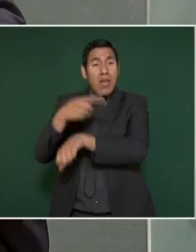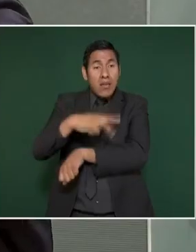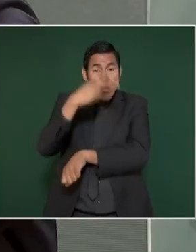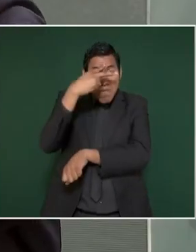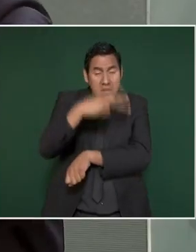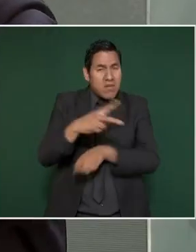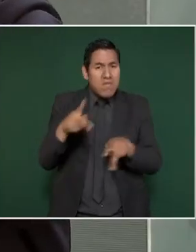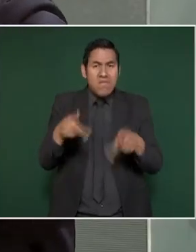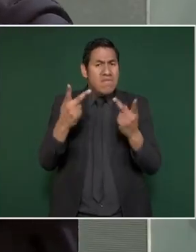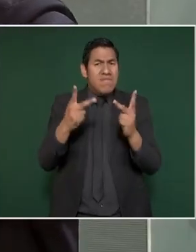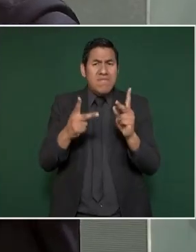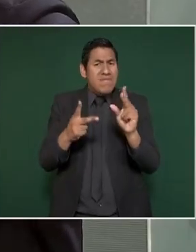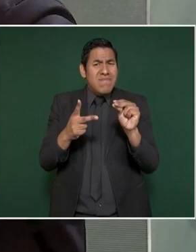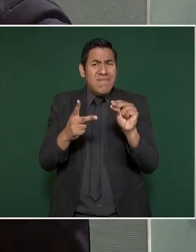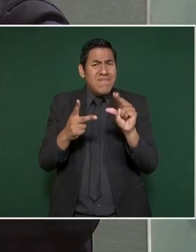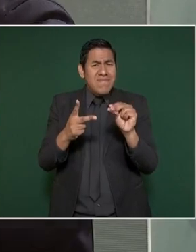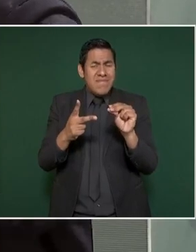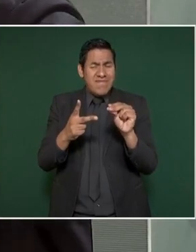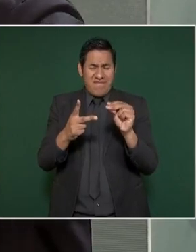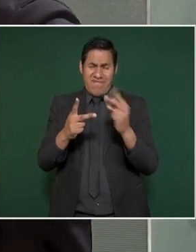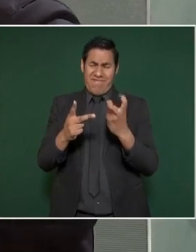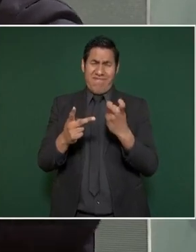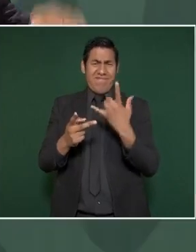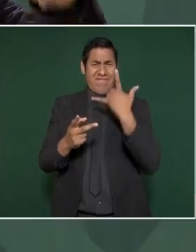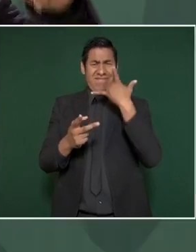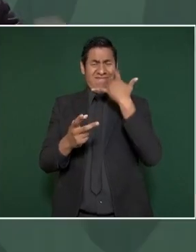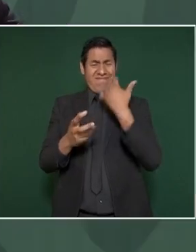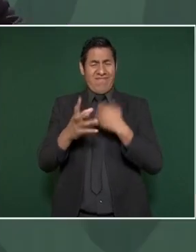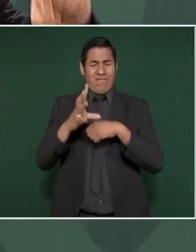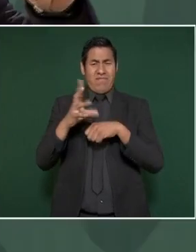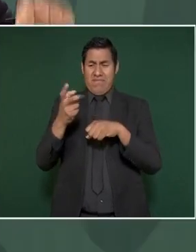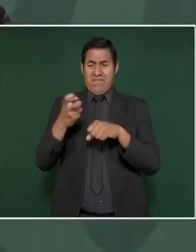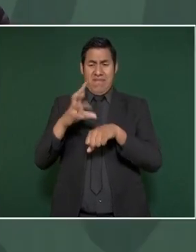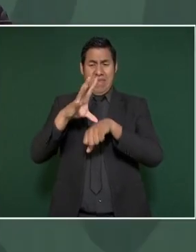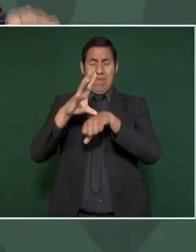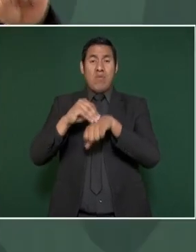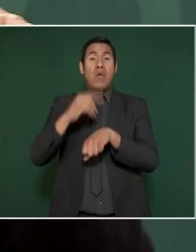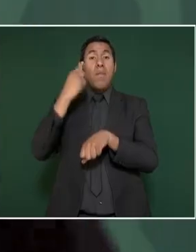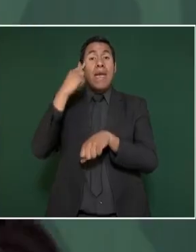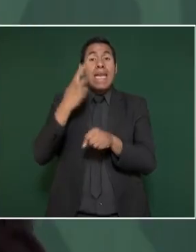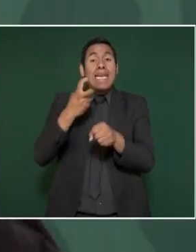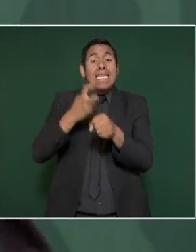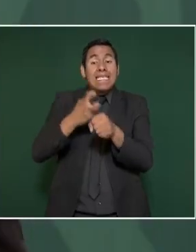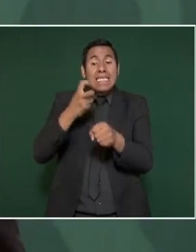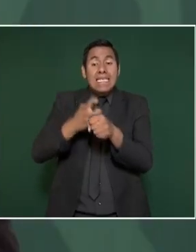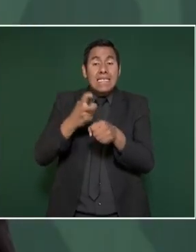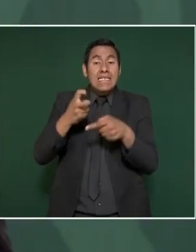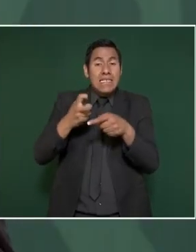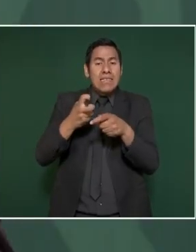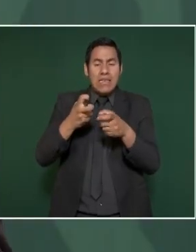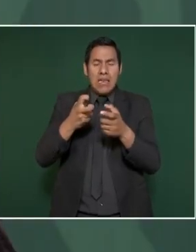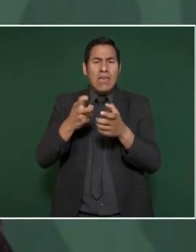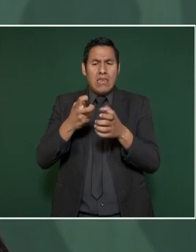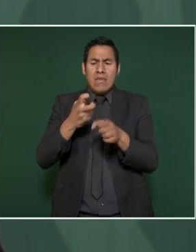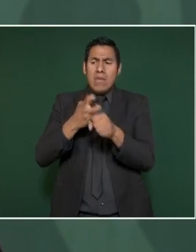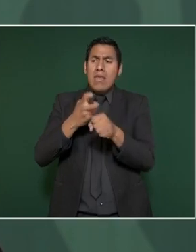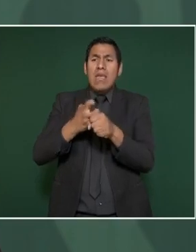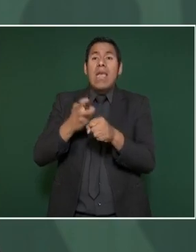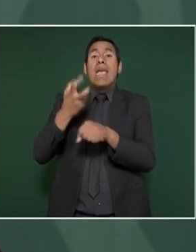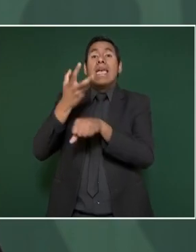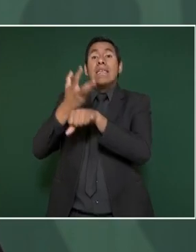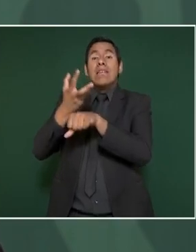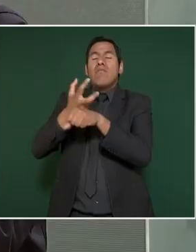aquí era un permiso para vender cerveza para exportar